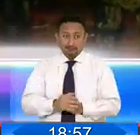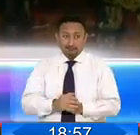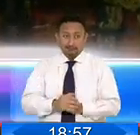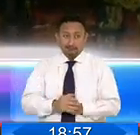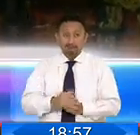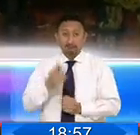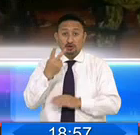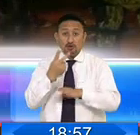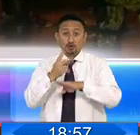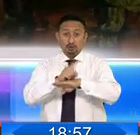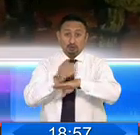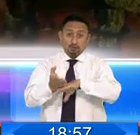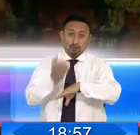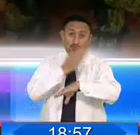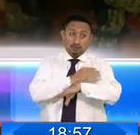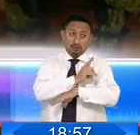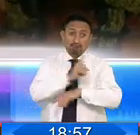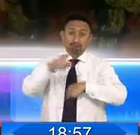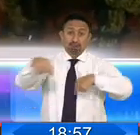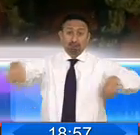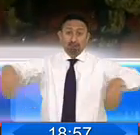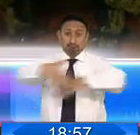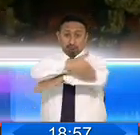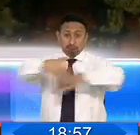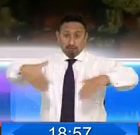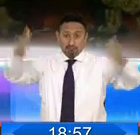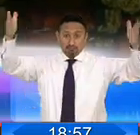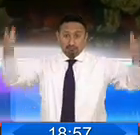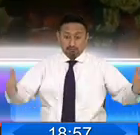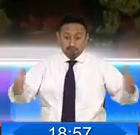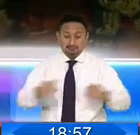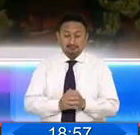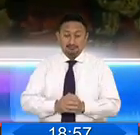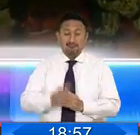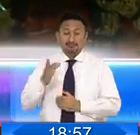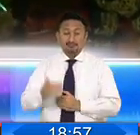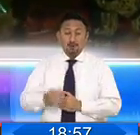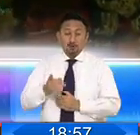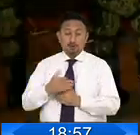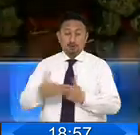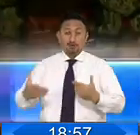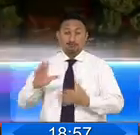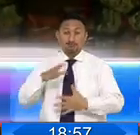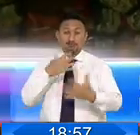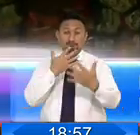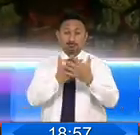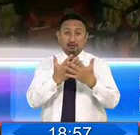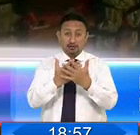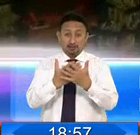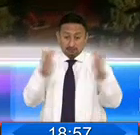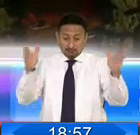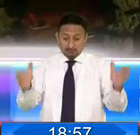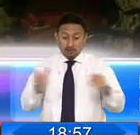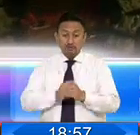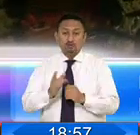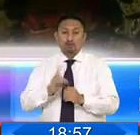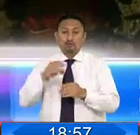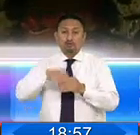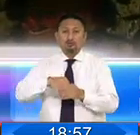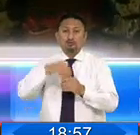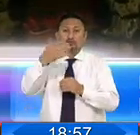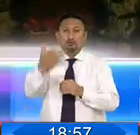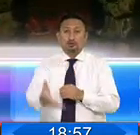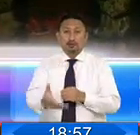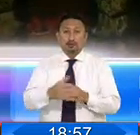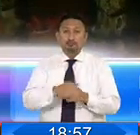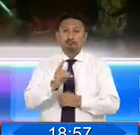prácticamente 2 minutos, el paso de los vehículos en este tramo de la vía Daule, no en la penitenciaría del Litoral, sino estamos en el exterior de